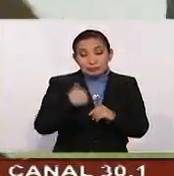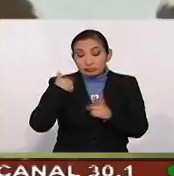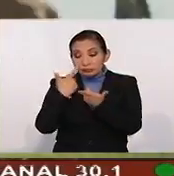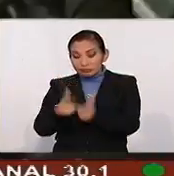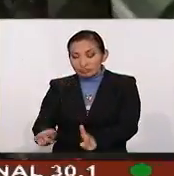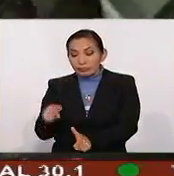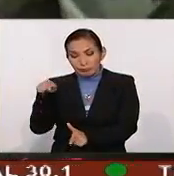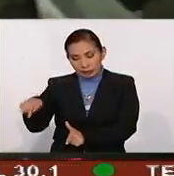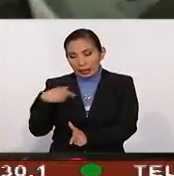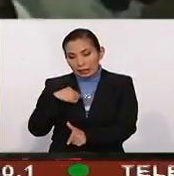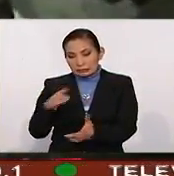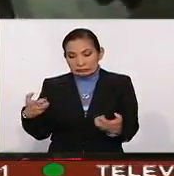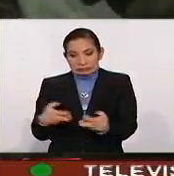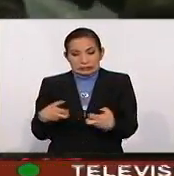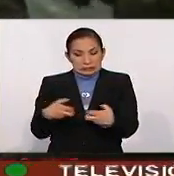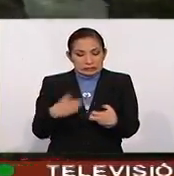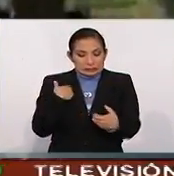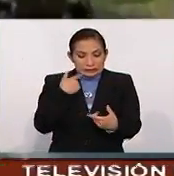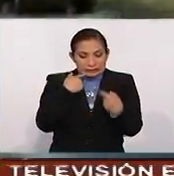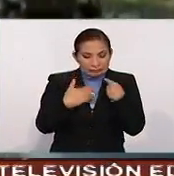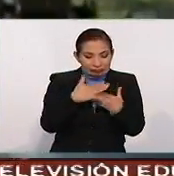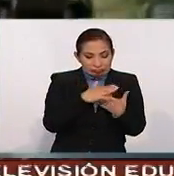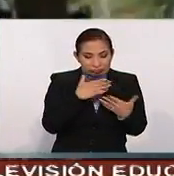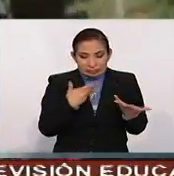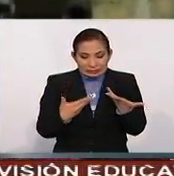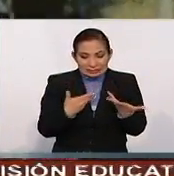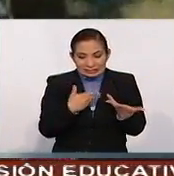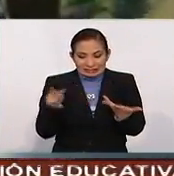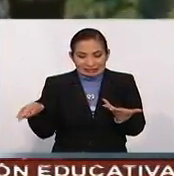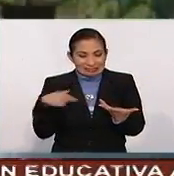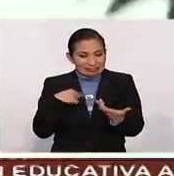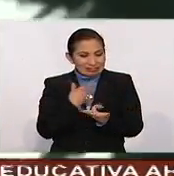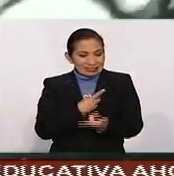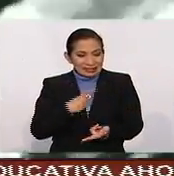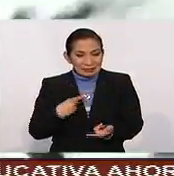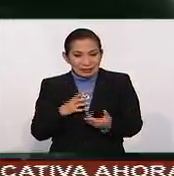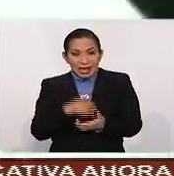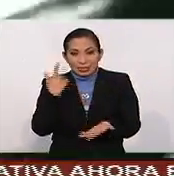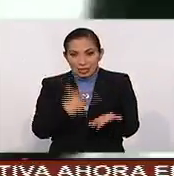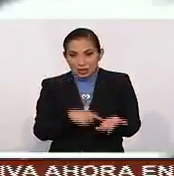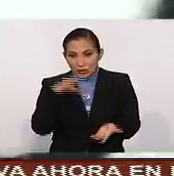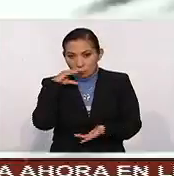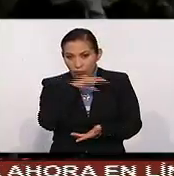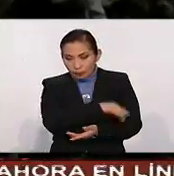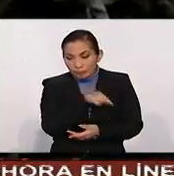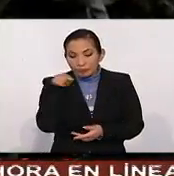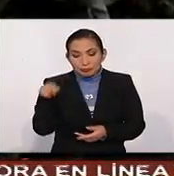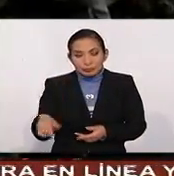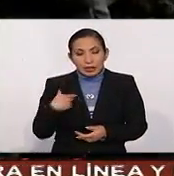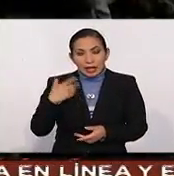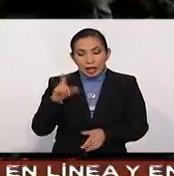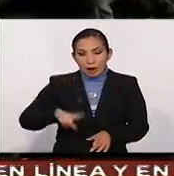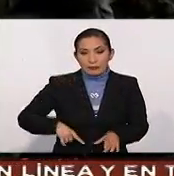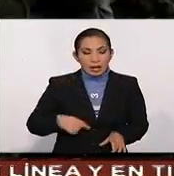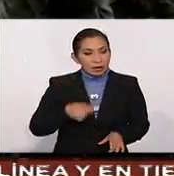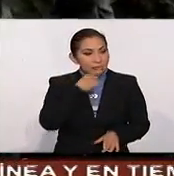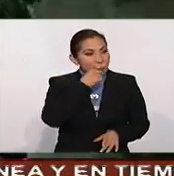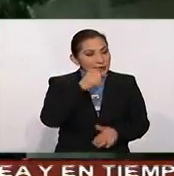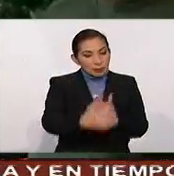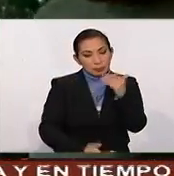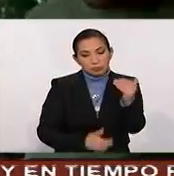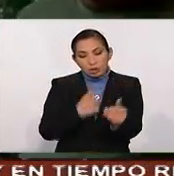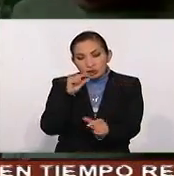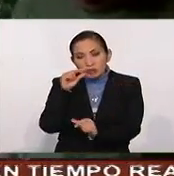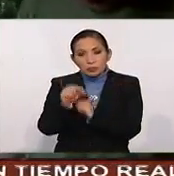convertido en un elemento de tensión en la mesa de negociaciones que se desarrollaba en La Habana, Cuba. El gobierno tuvo que salir a explicar que el proceso